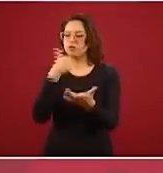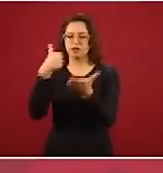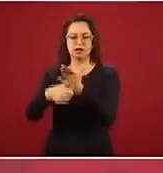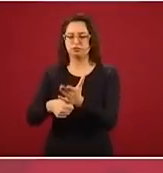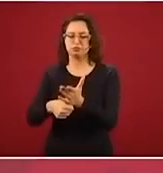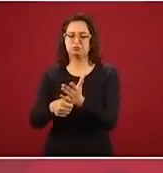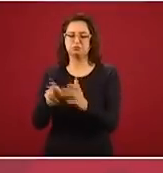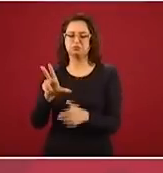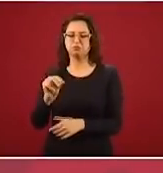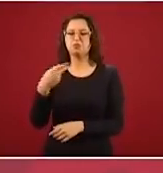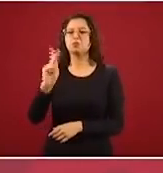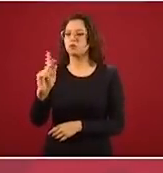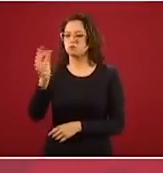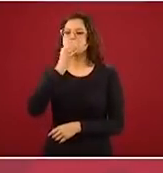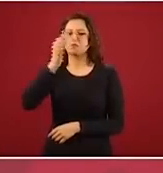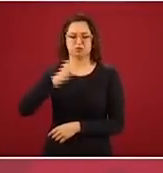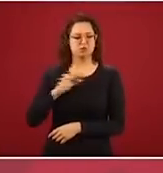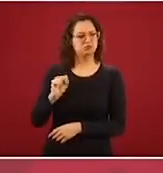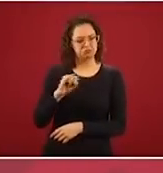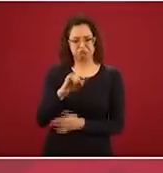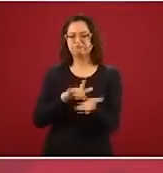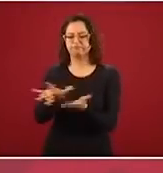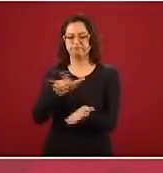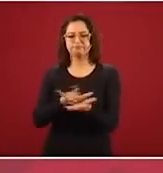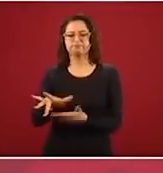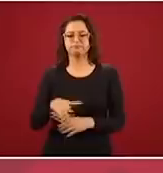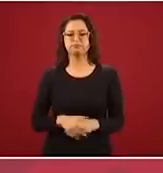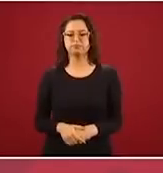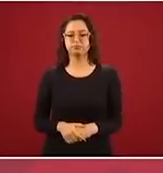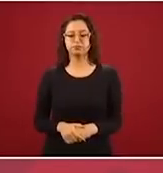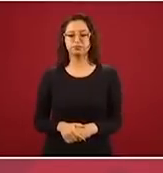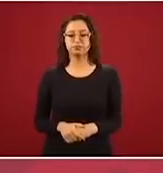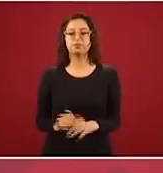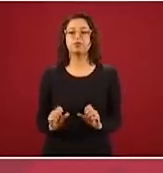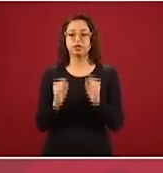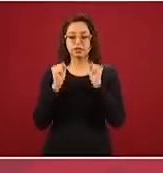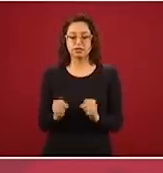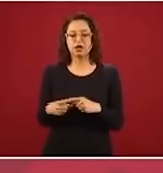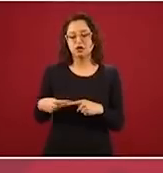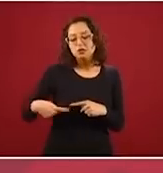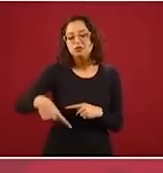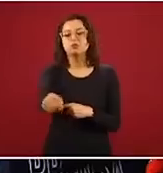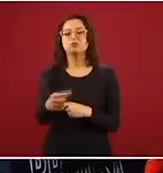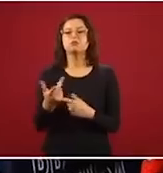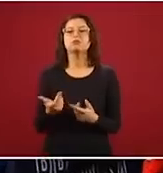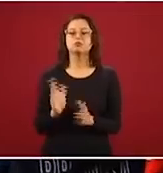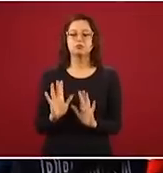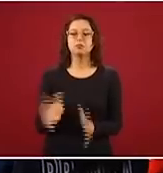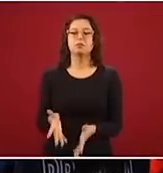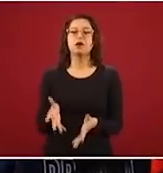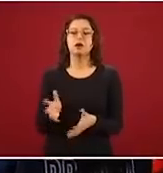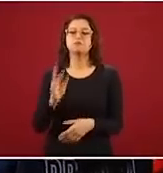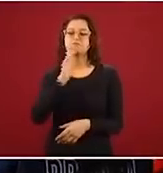pero siempre ha estado apoyando. Seguramente en el transcurso de estos días va